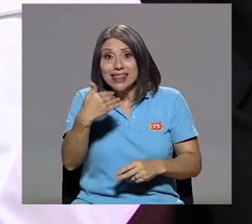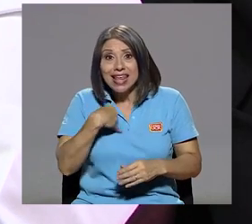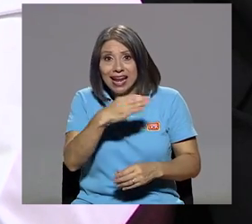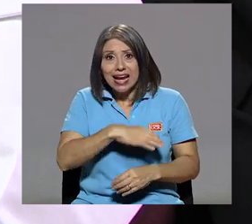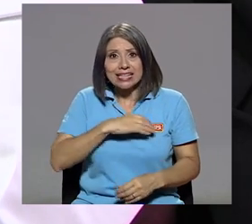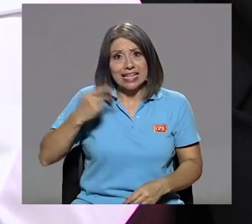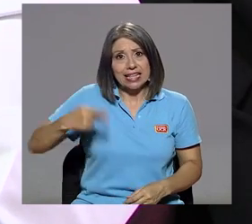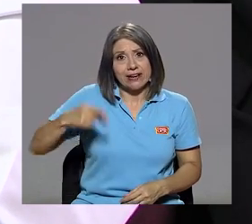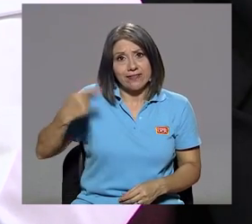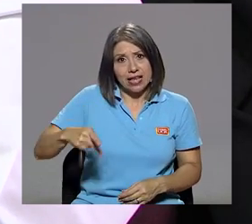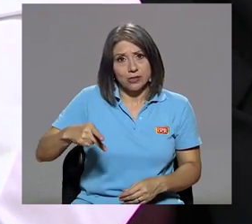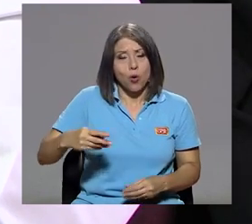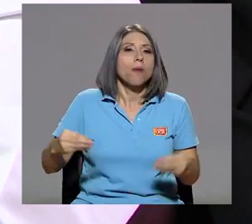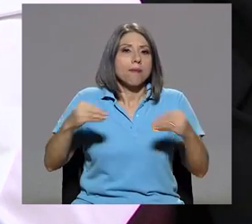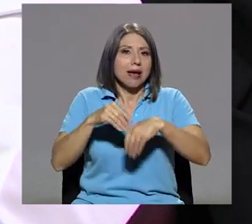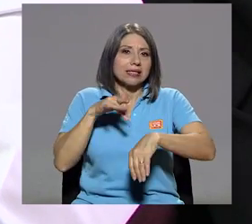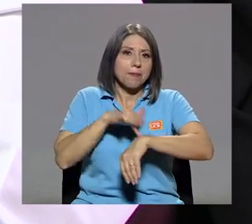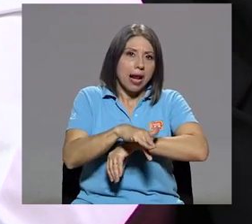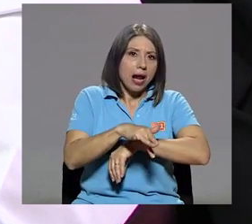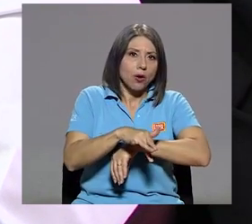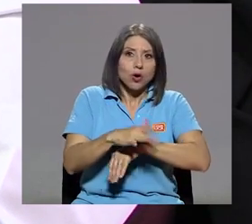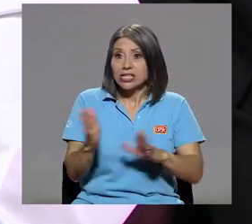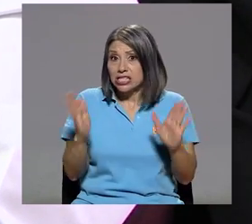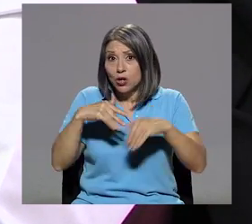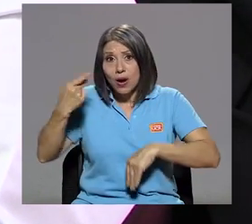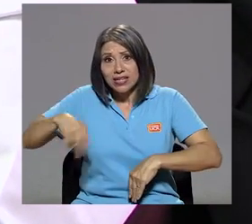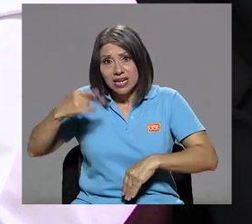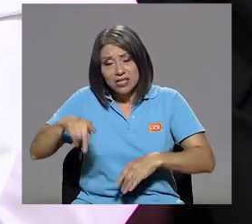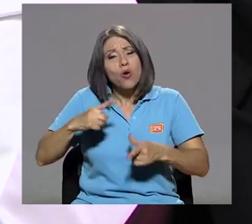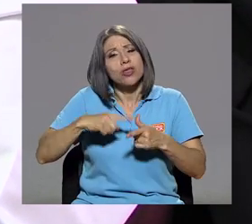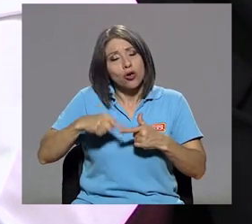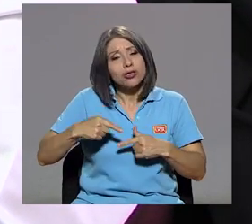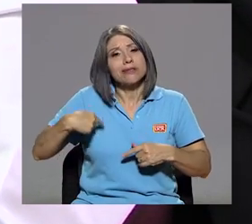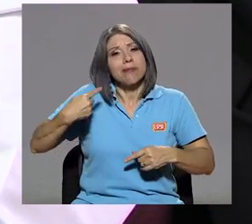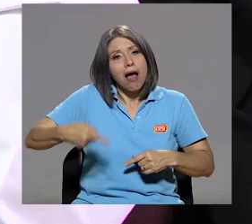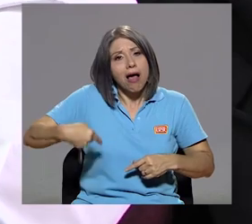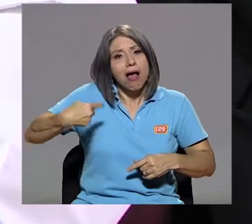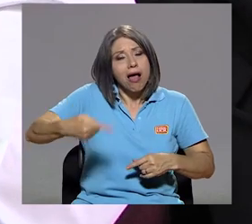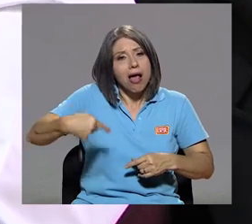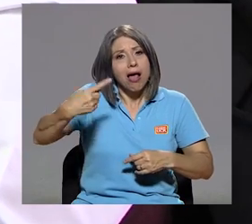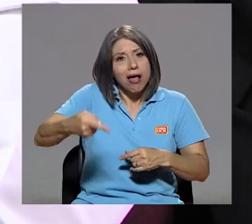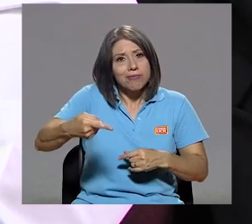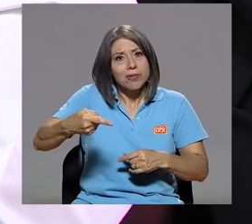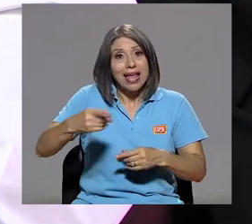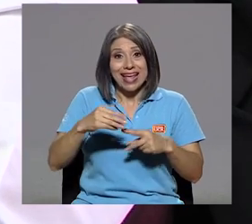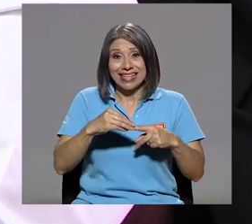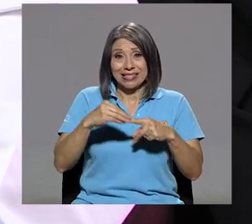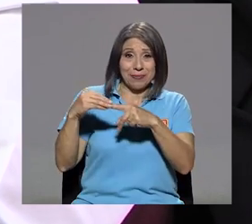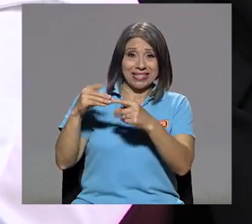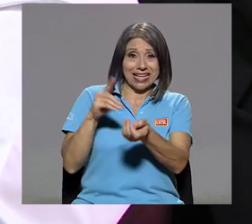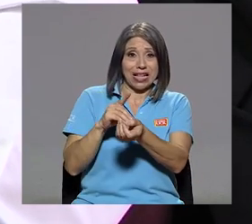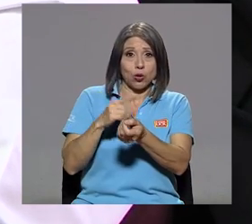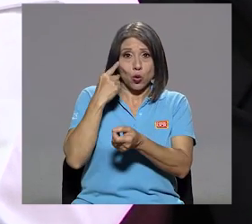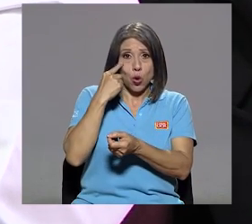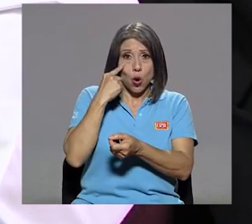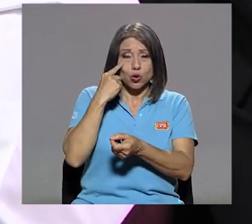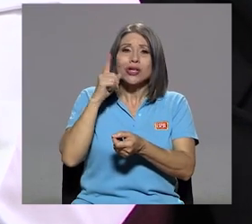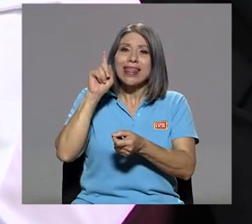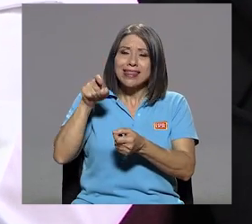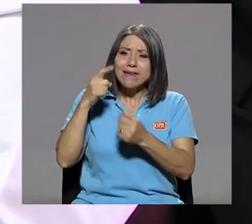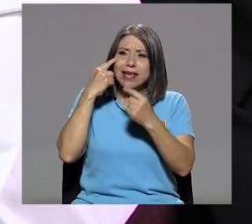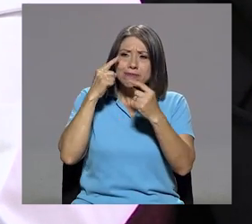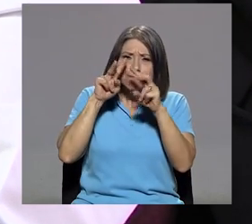temprano, y si no los tiene, pues entonces hacerse un examen con cierta periodicidad con un oftalmólogo para determinar si tiene